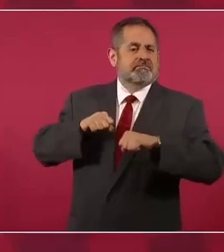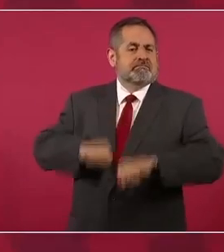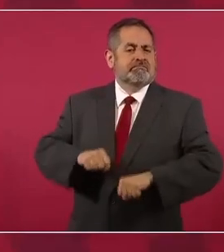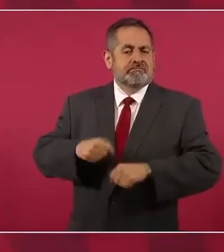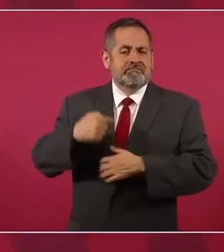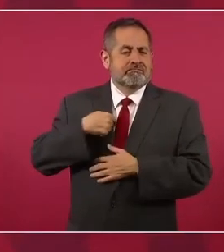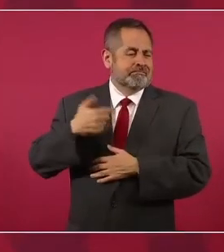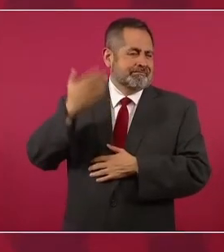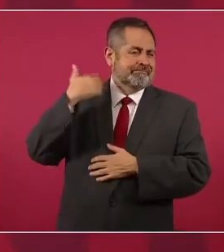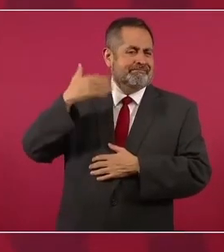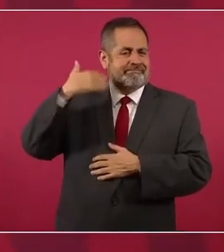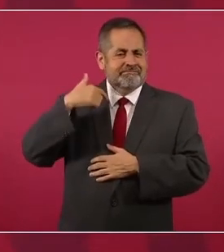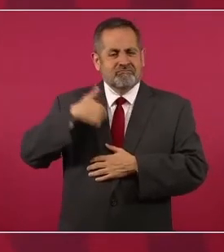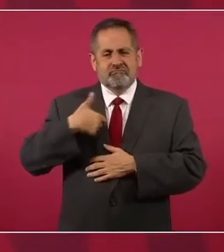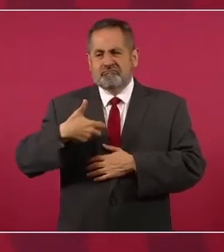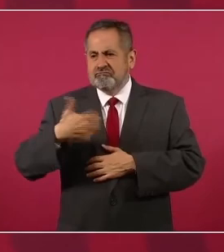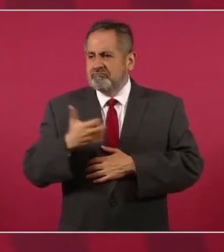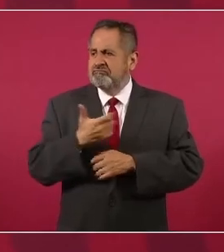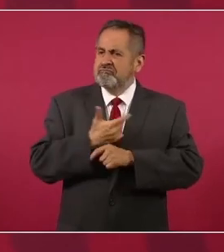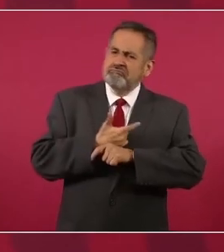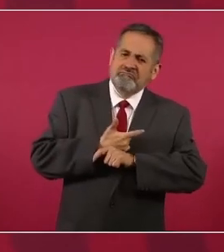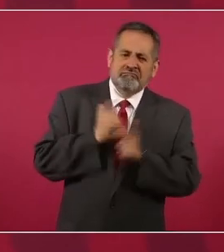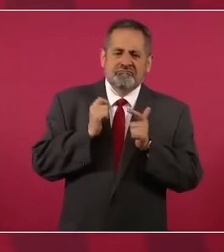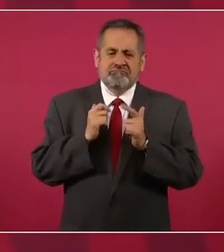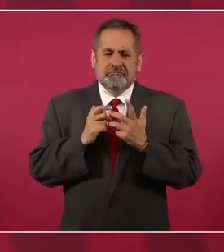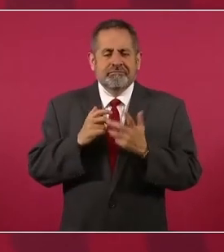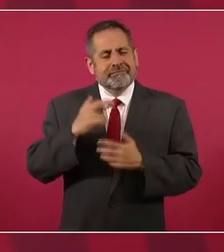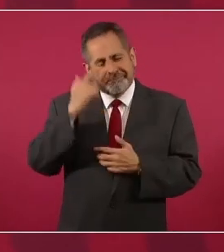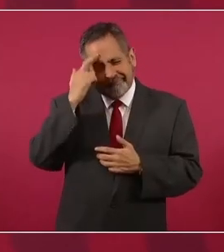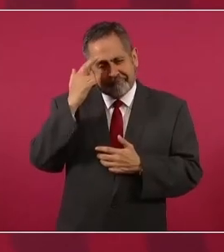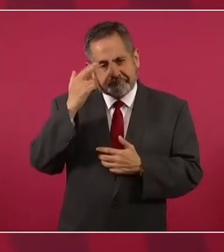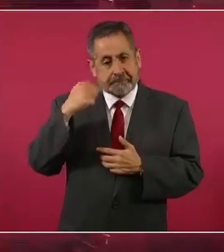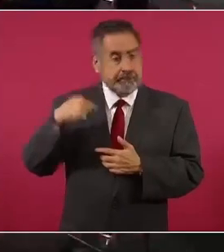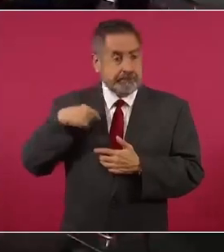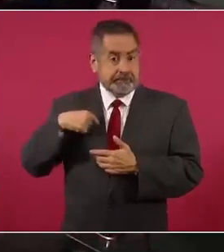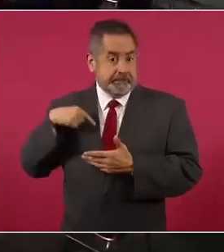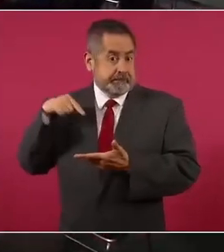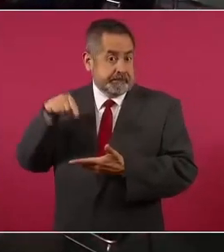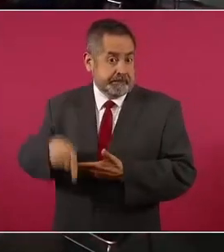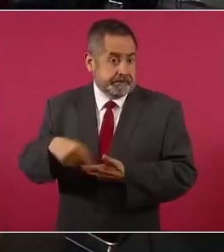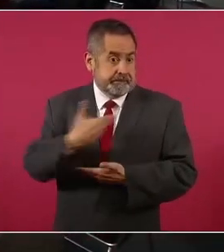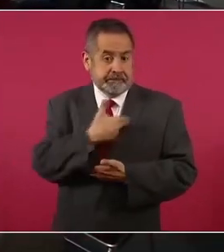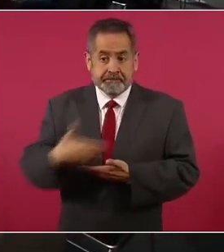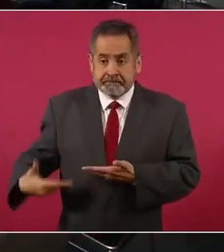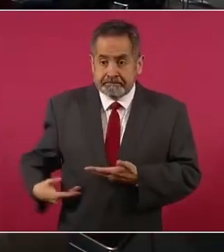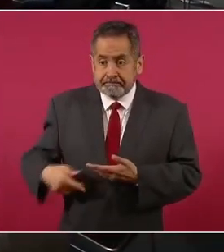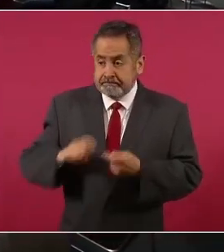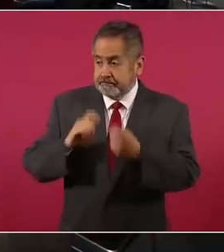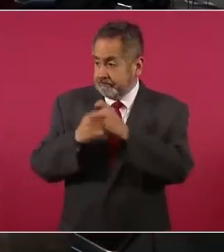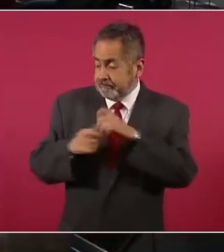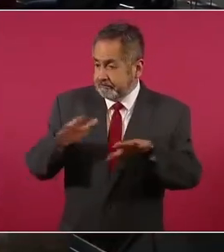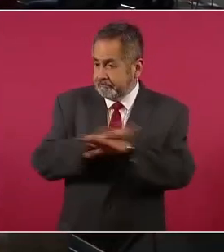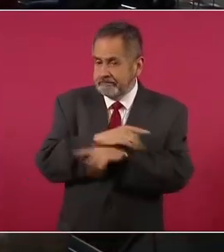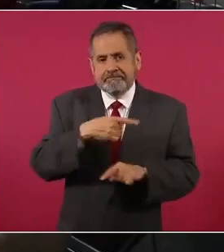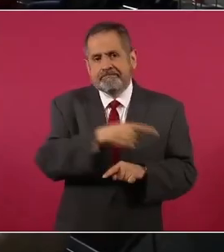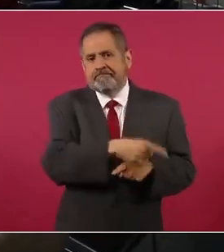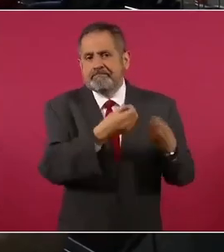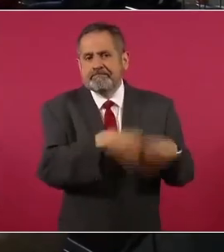tenían antes del gobierno que represento. Lo hicieron a favor de la